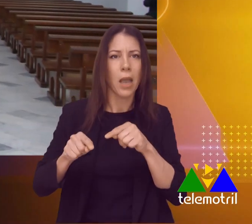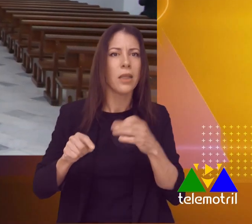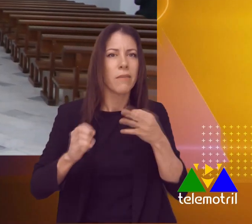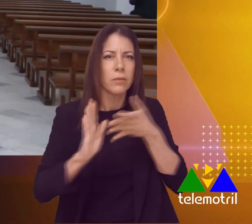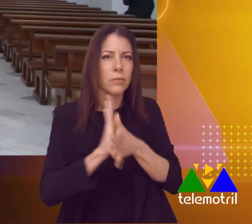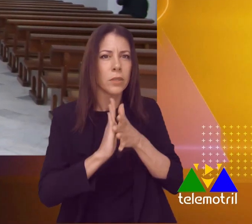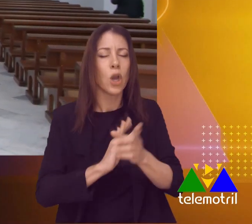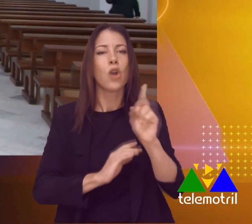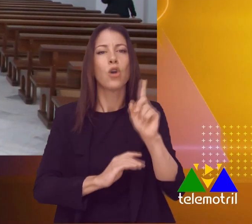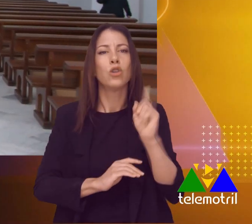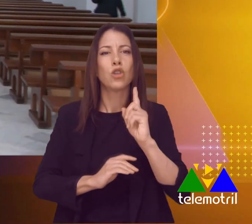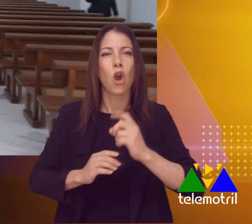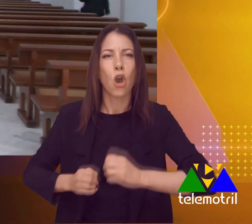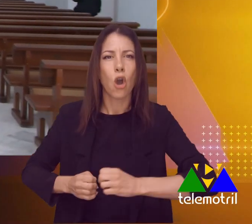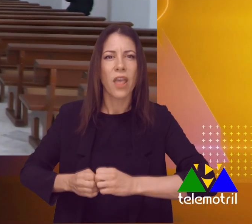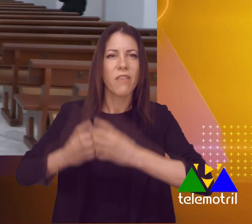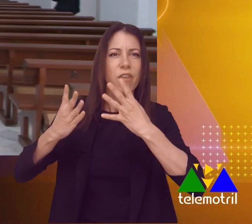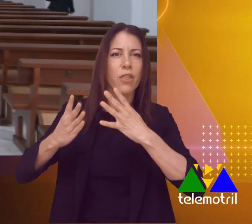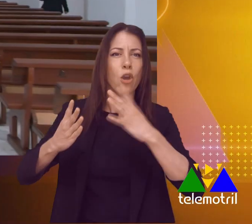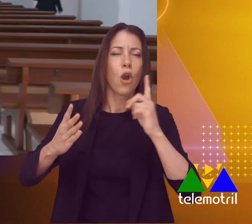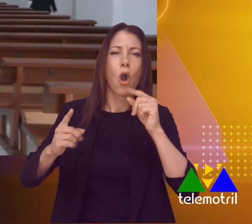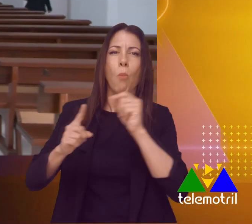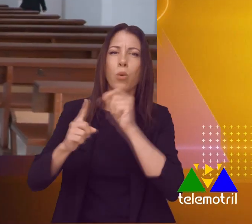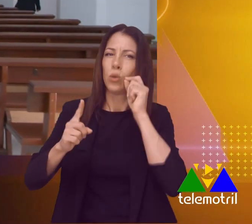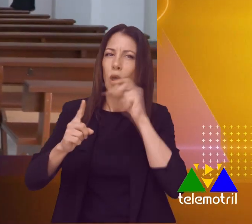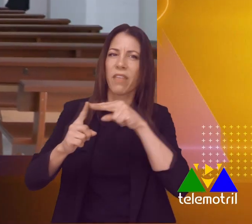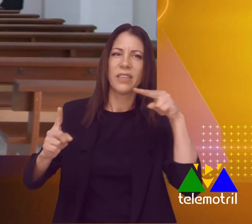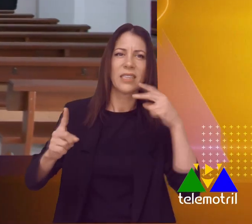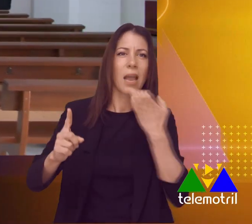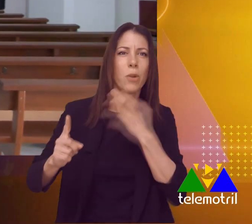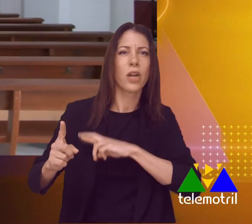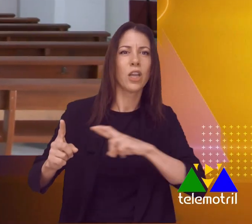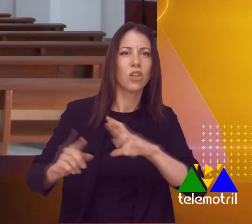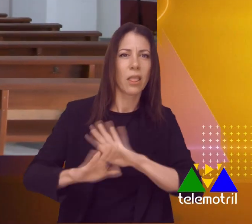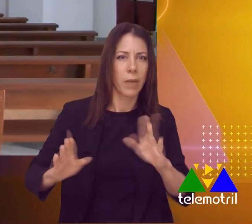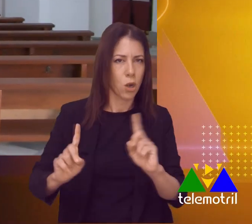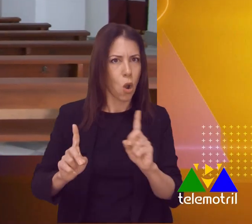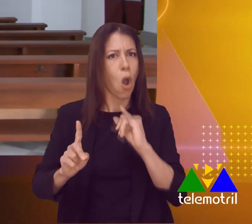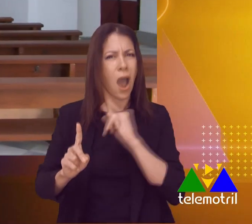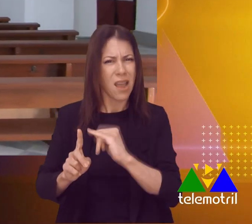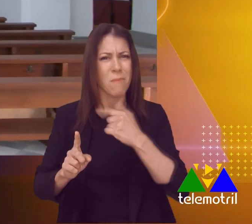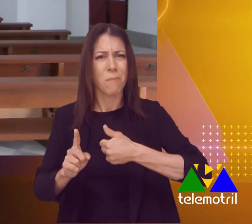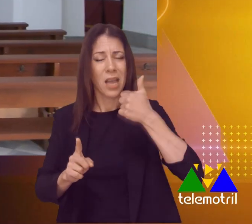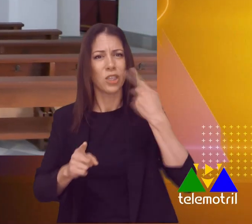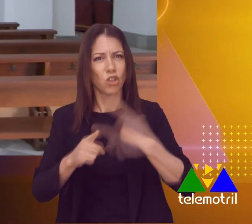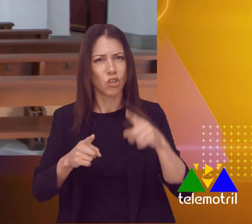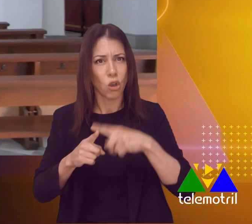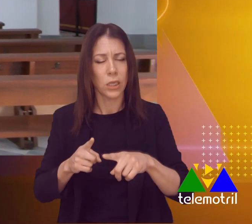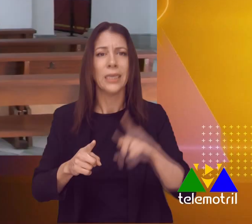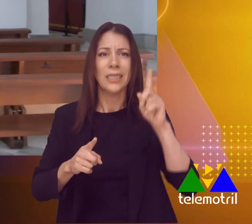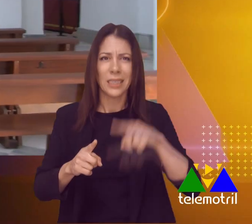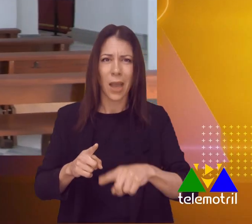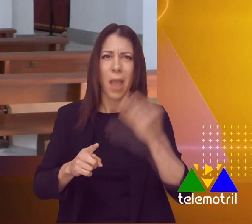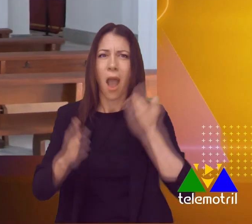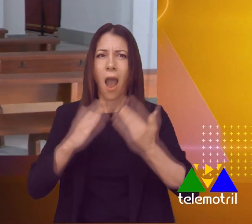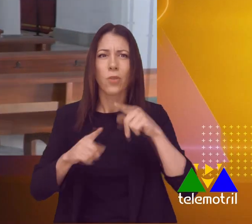edificio solamente desde el punto de vista religioso, ¿no? Es que no se trata de... Empezó más como fortificación, ¿no? Además recordamos que ya